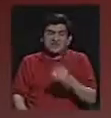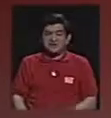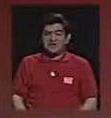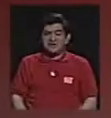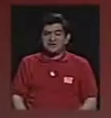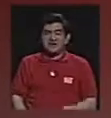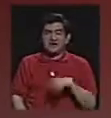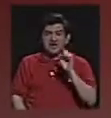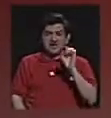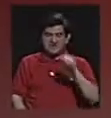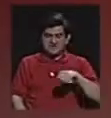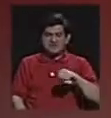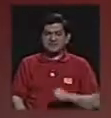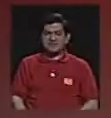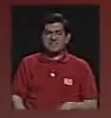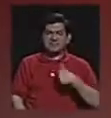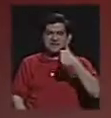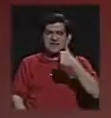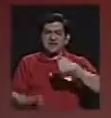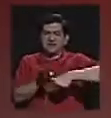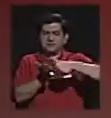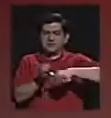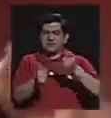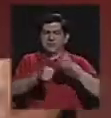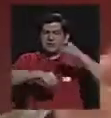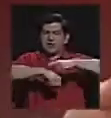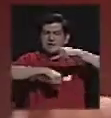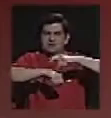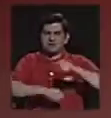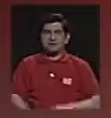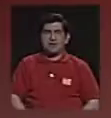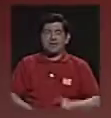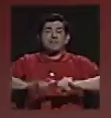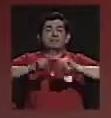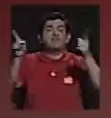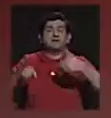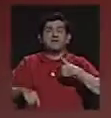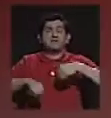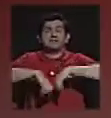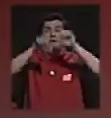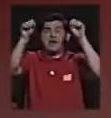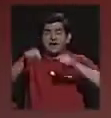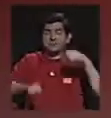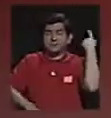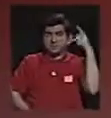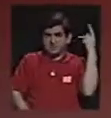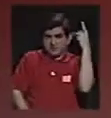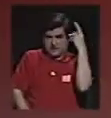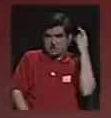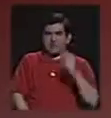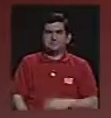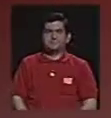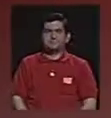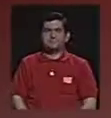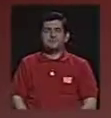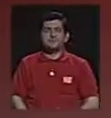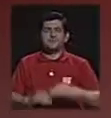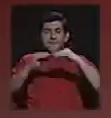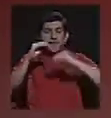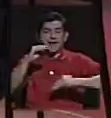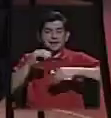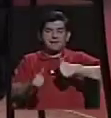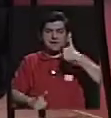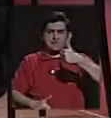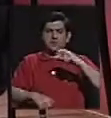poder pasar y ganar la elección en primera ronda. Distinto sería si tuviéramos un sistema político en el que el mínimo para